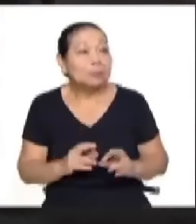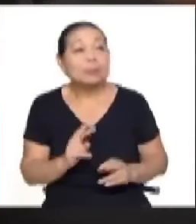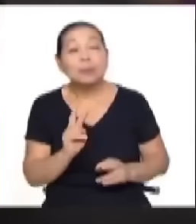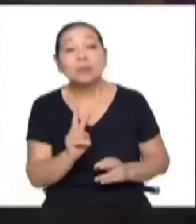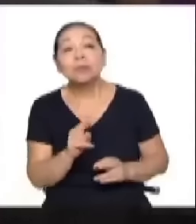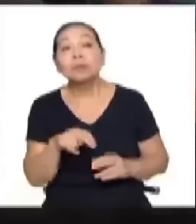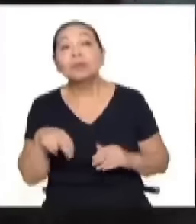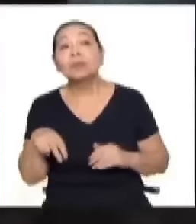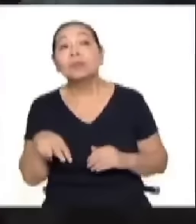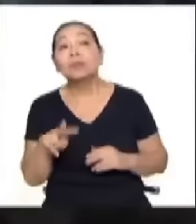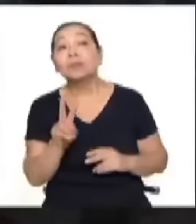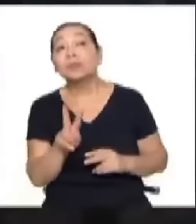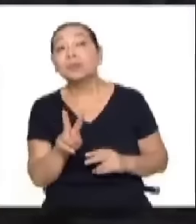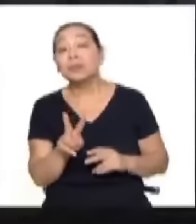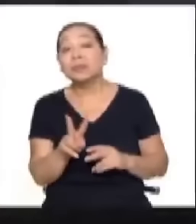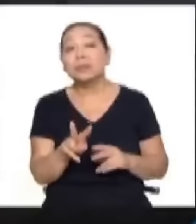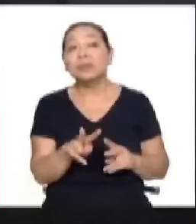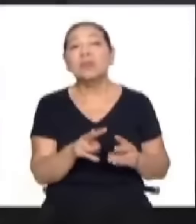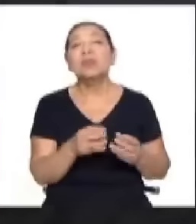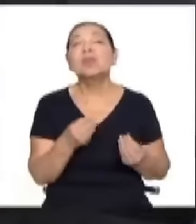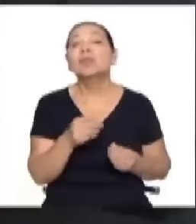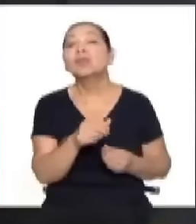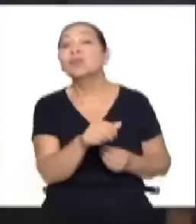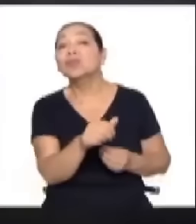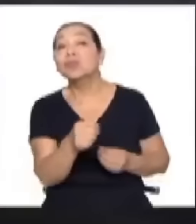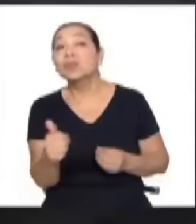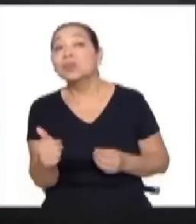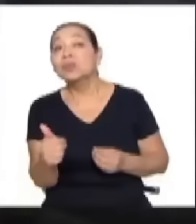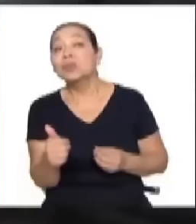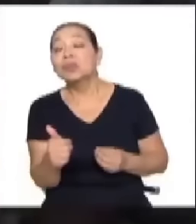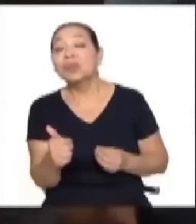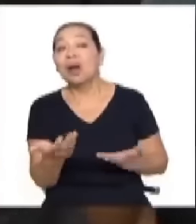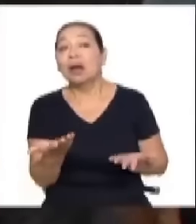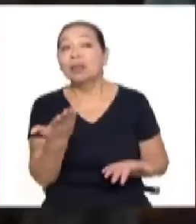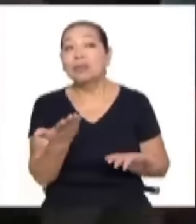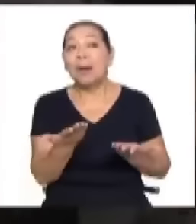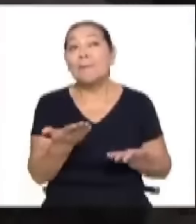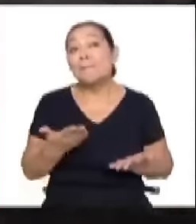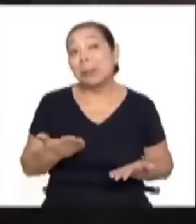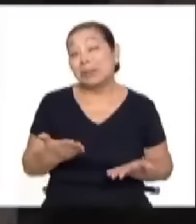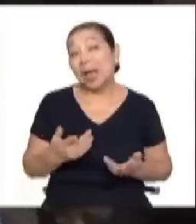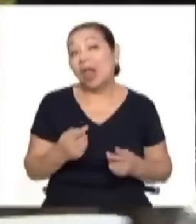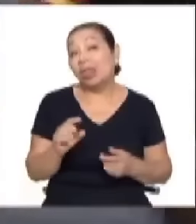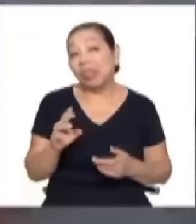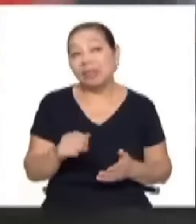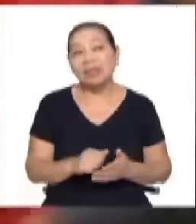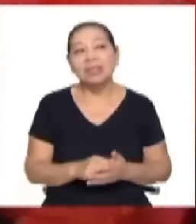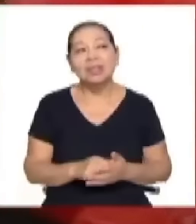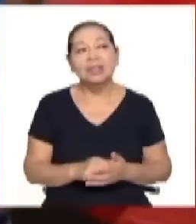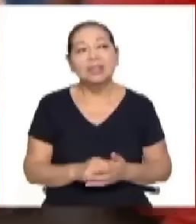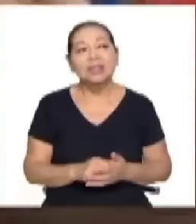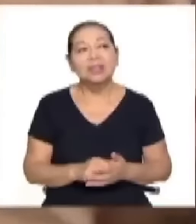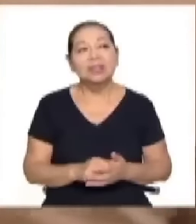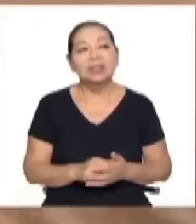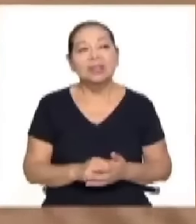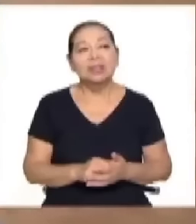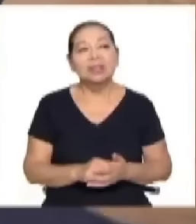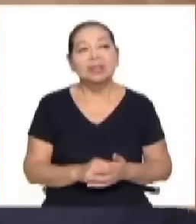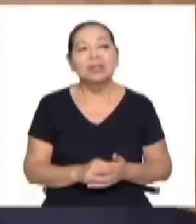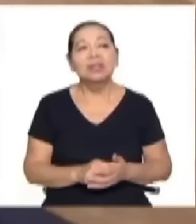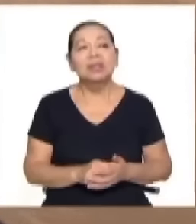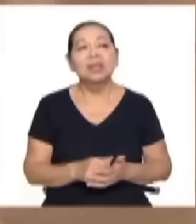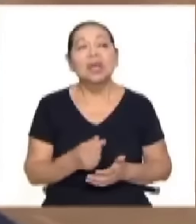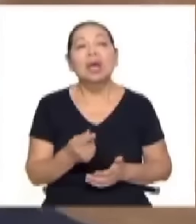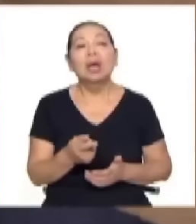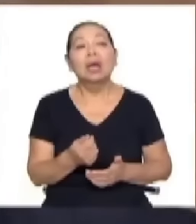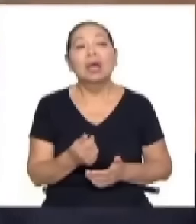Vamos a seguir avanzando para también conocer otros tipos, otras especies marinas. Buenos días. ¿Cuánto